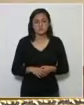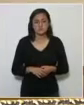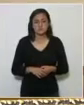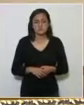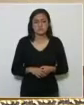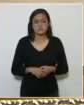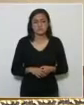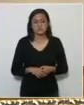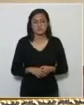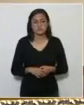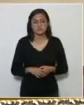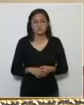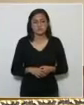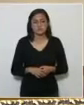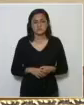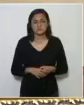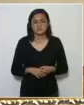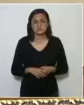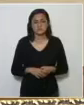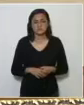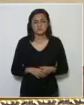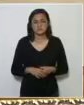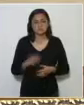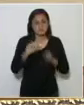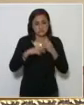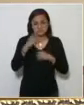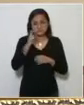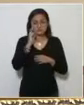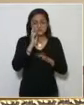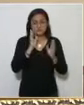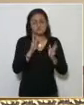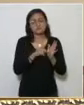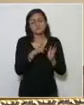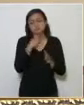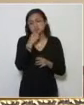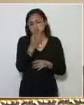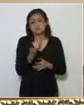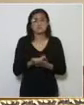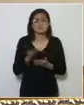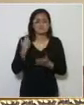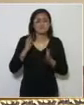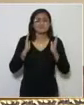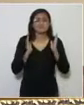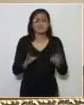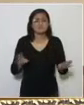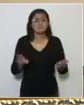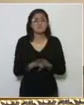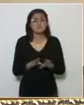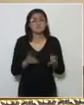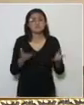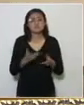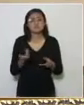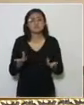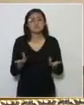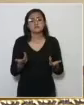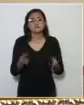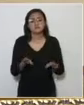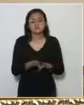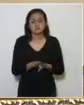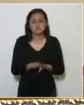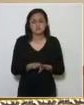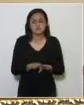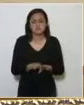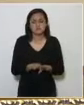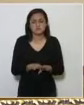Todo eso pues, está a la vista. Ayer ya no voy a repetir lo que declaré de cómo hacen funcionar